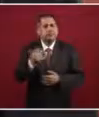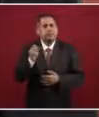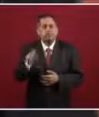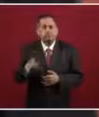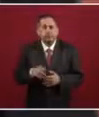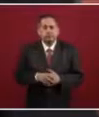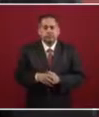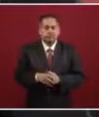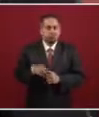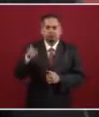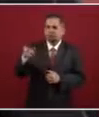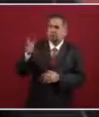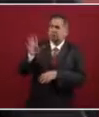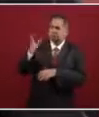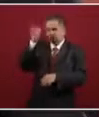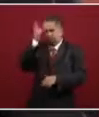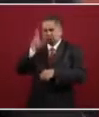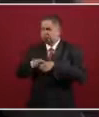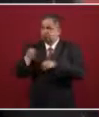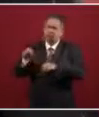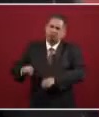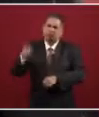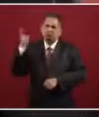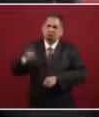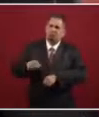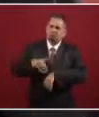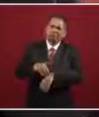era la dictadura,